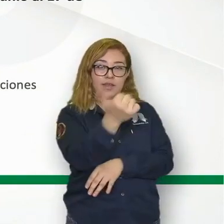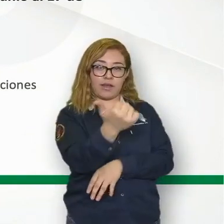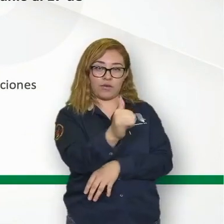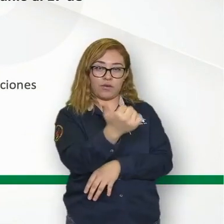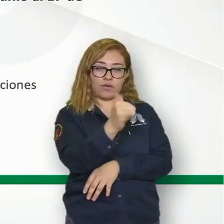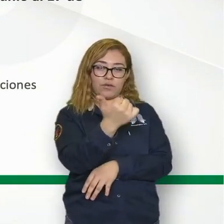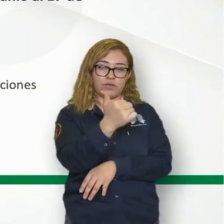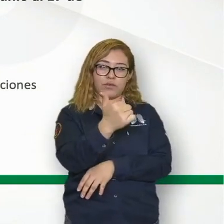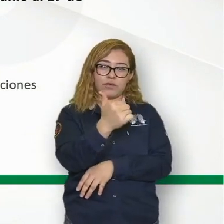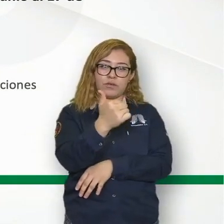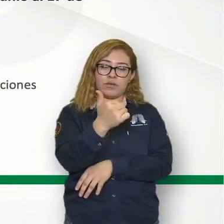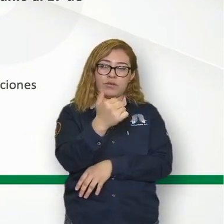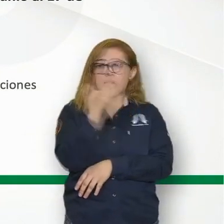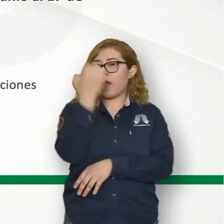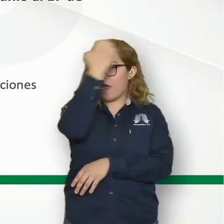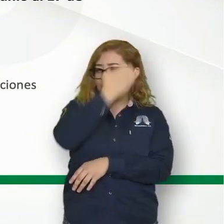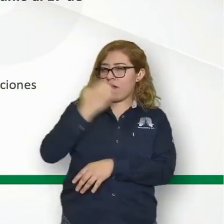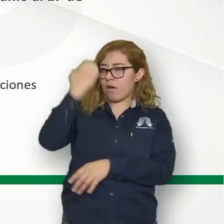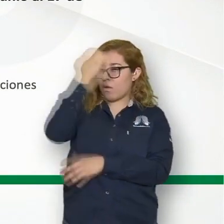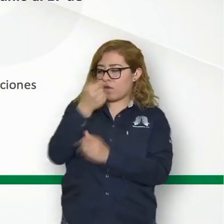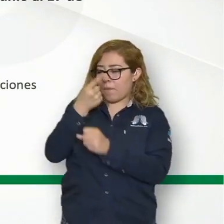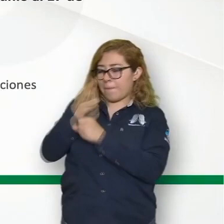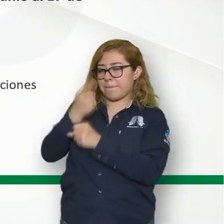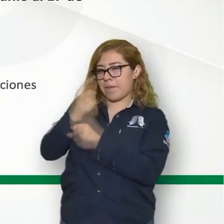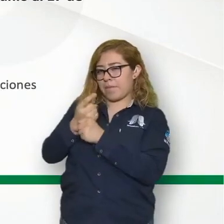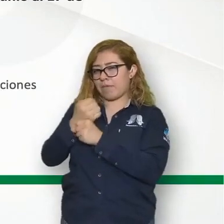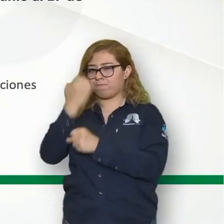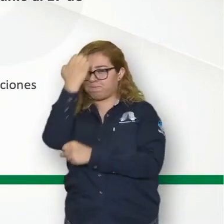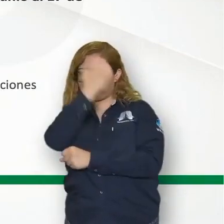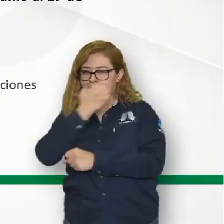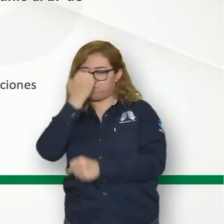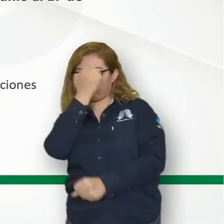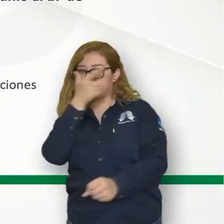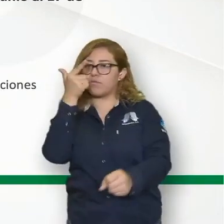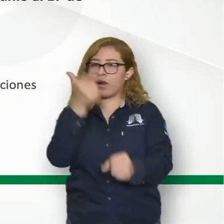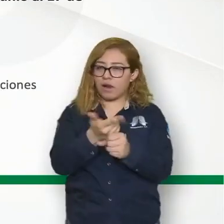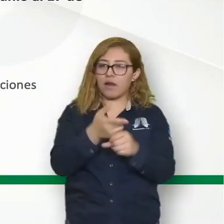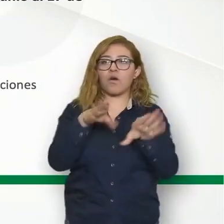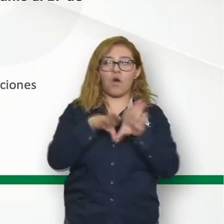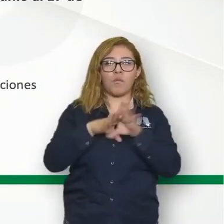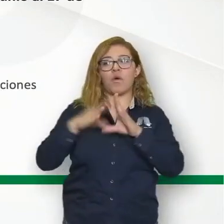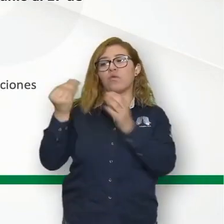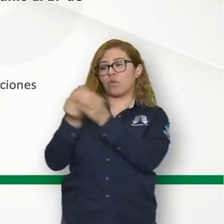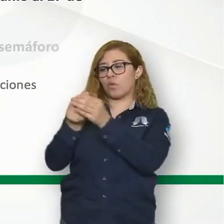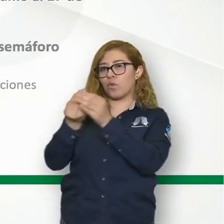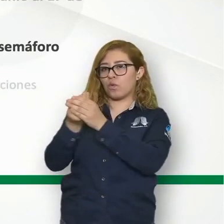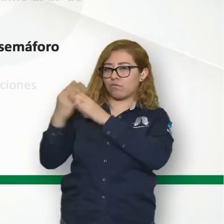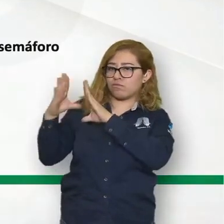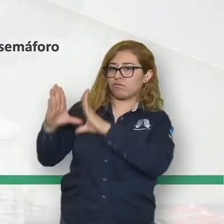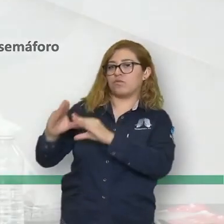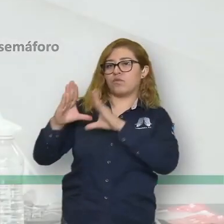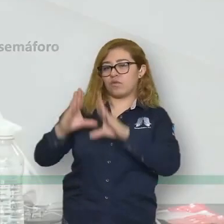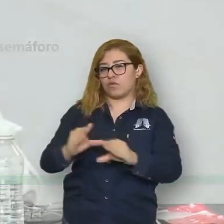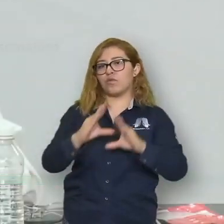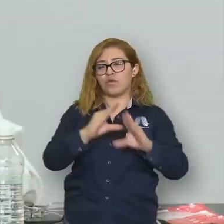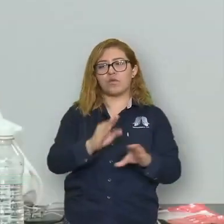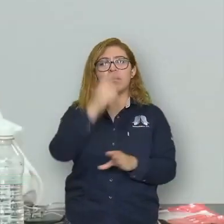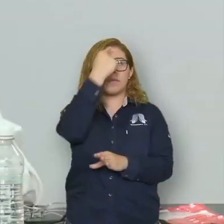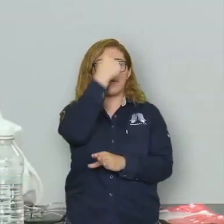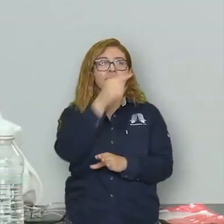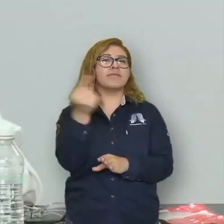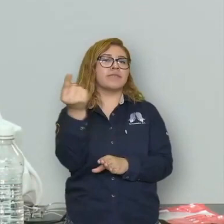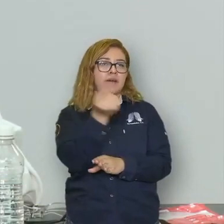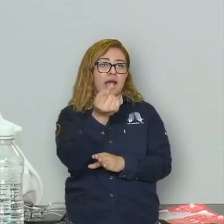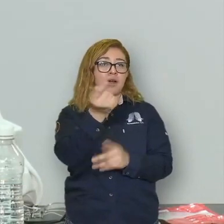para un día una evaluación diagnóstica y actividades o cursos remediales que tienden